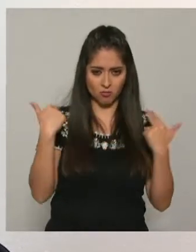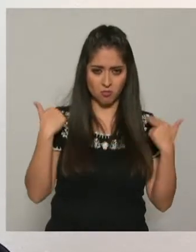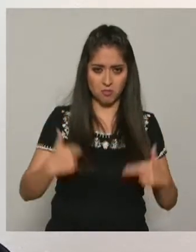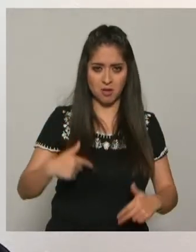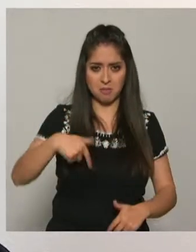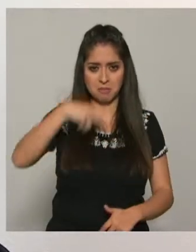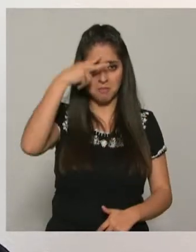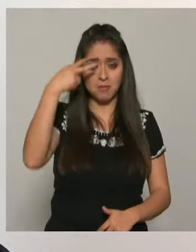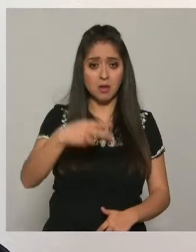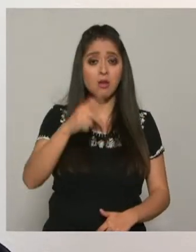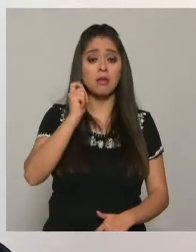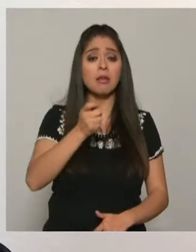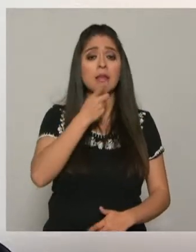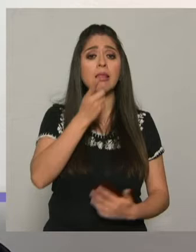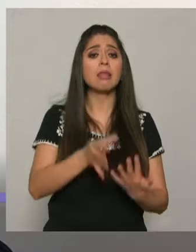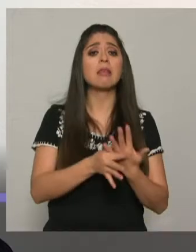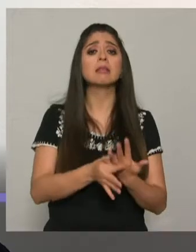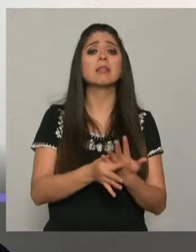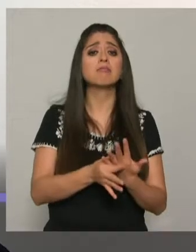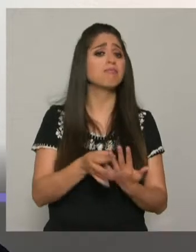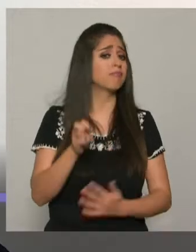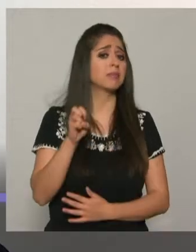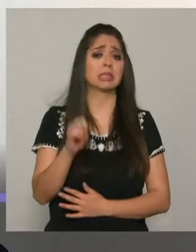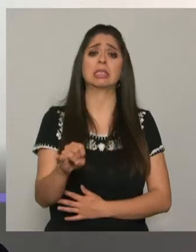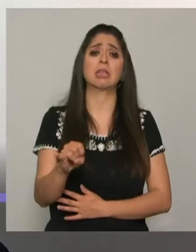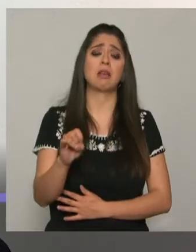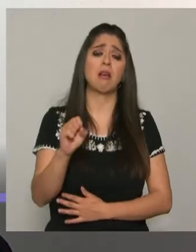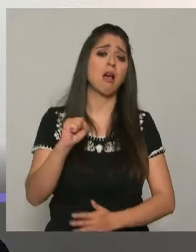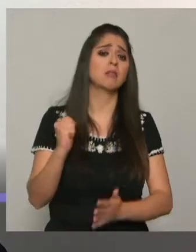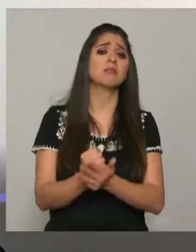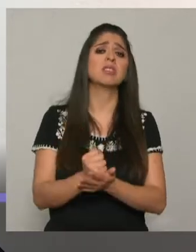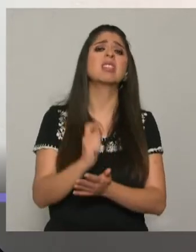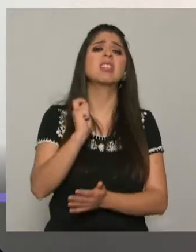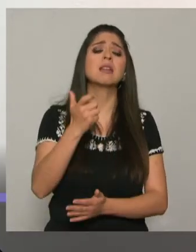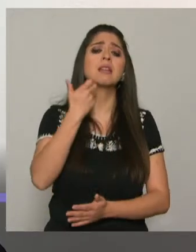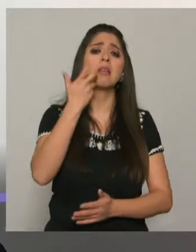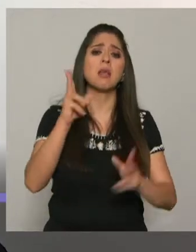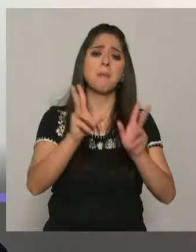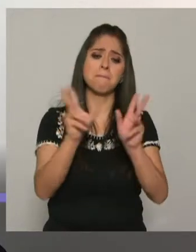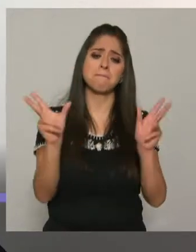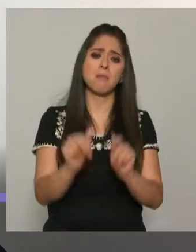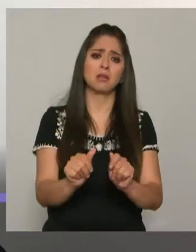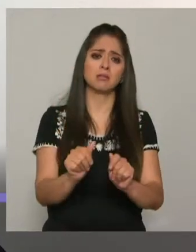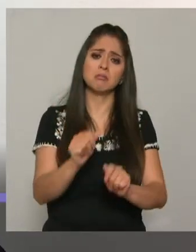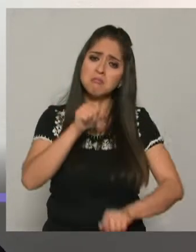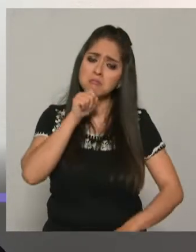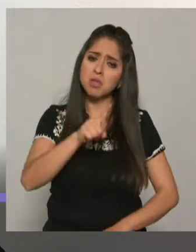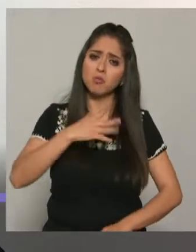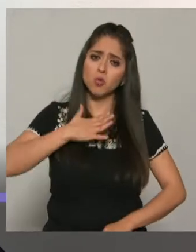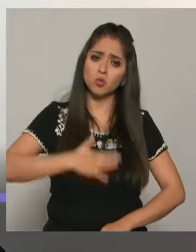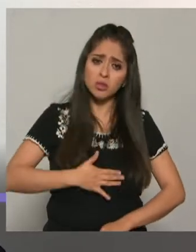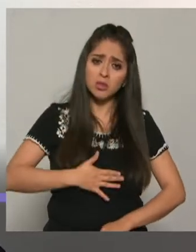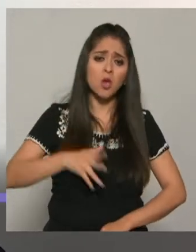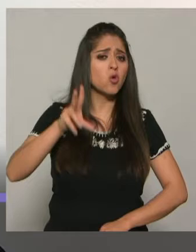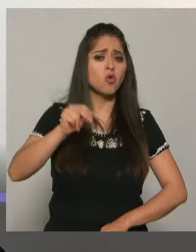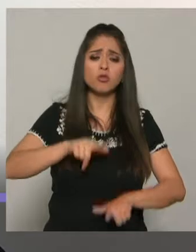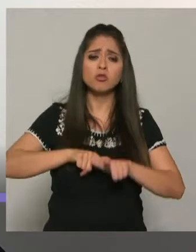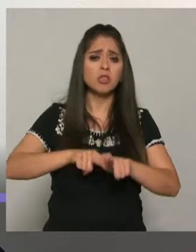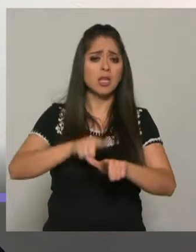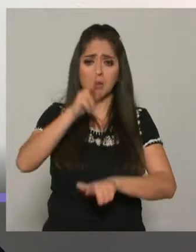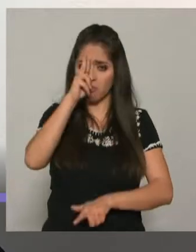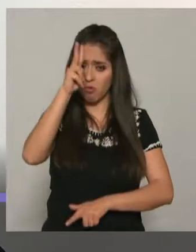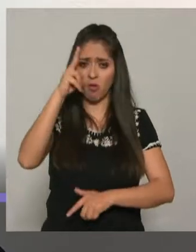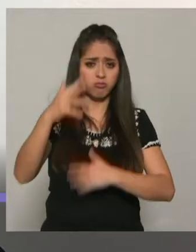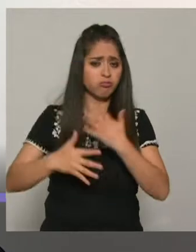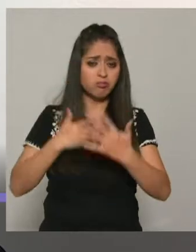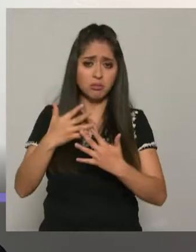mirada, y su mirada es a favor. Creo que estar a favor de la paz y estar a favor de la justicia y de la no violencia es prioridad